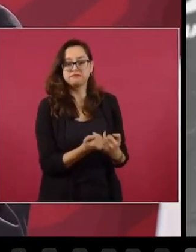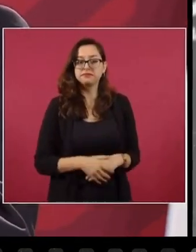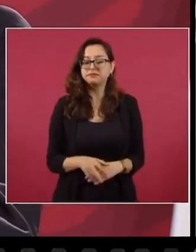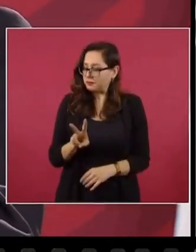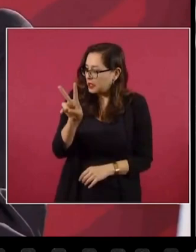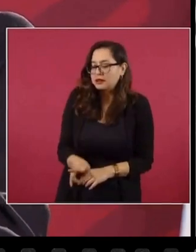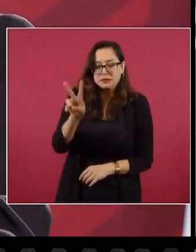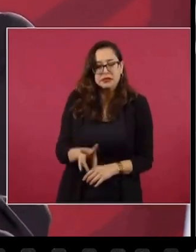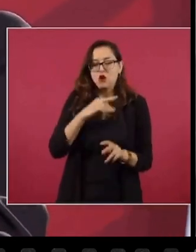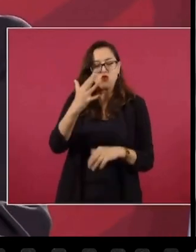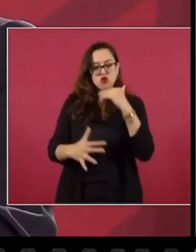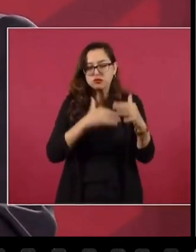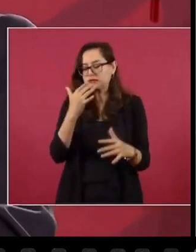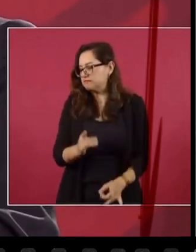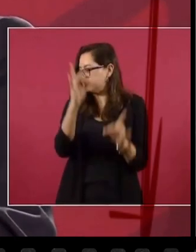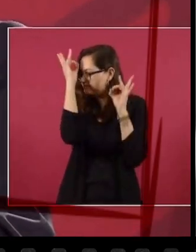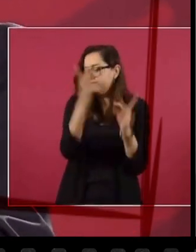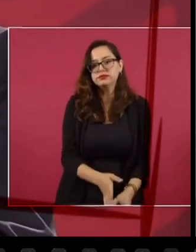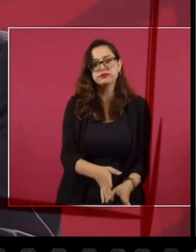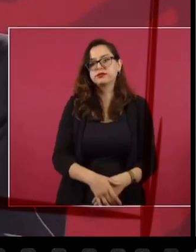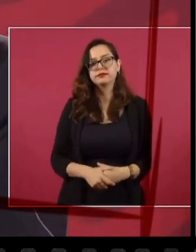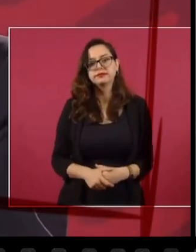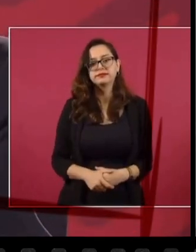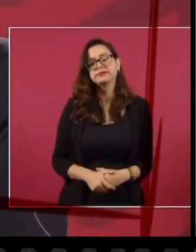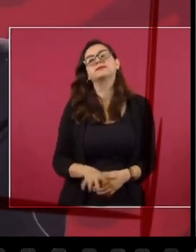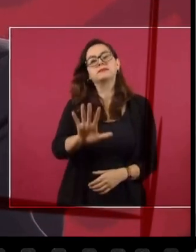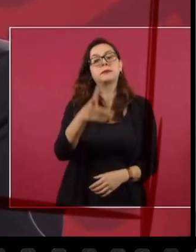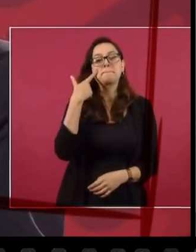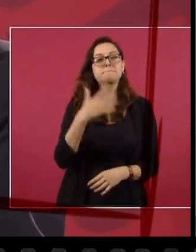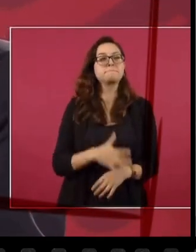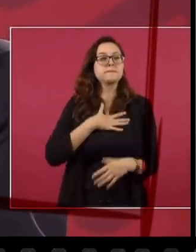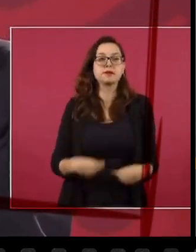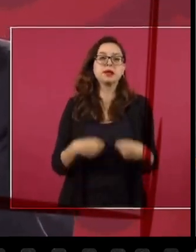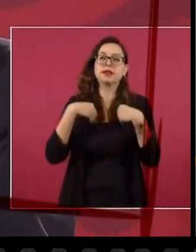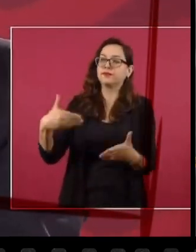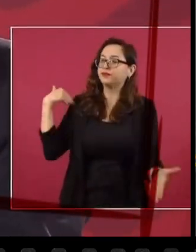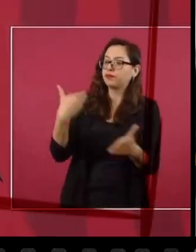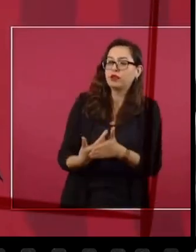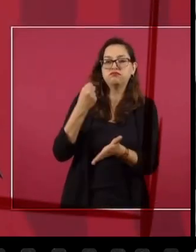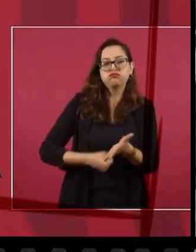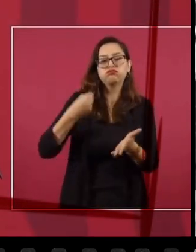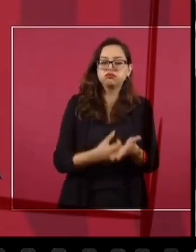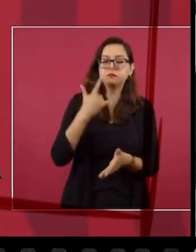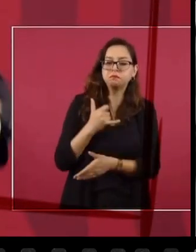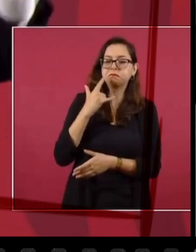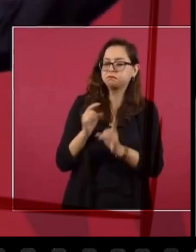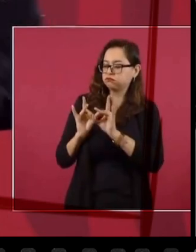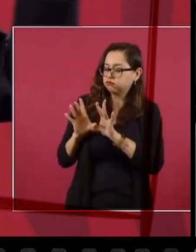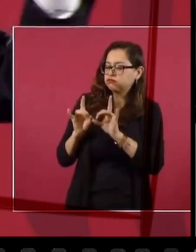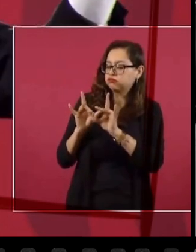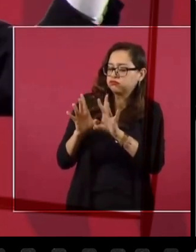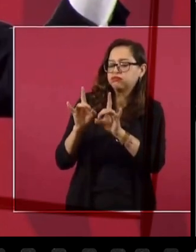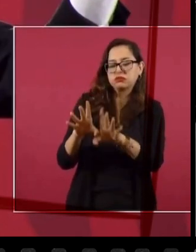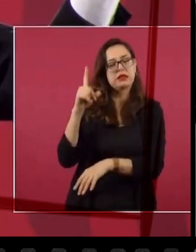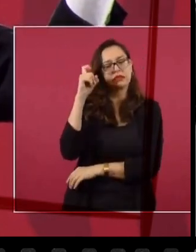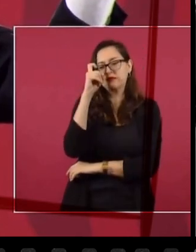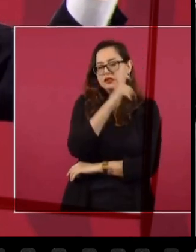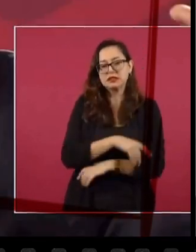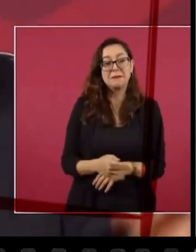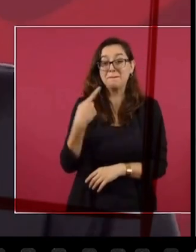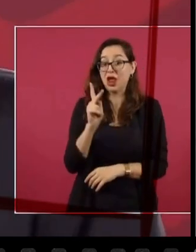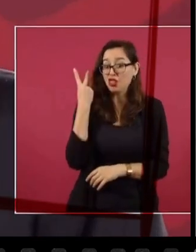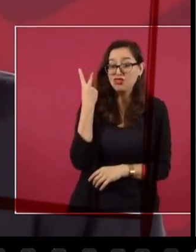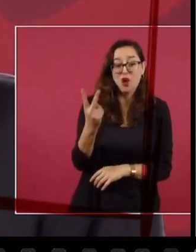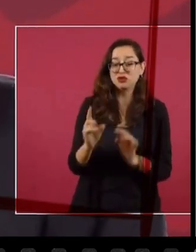sea, de veras, me molesta. Fíjense, yo he pasado pues momentos difíciles en la vida, en la lucha. Viví dos,